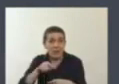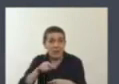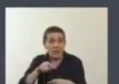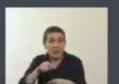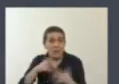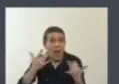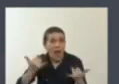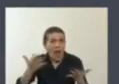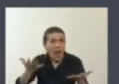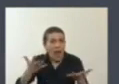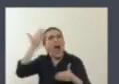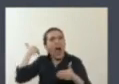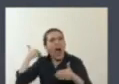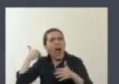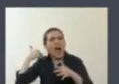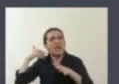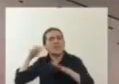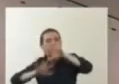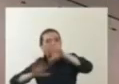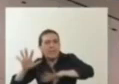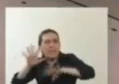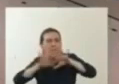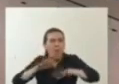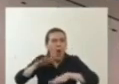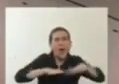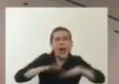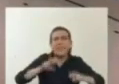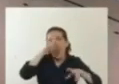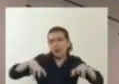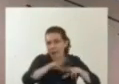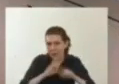se ha preparado para poder afrontar este tiempo.